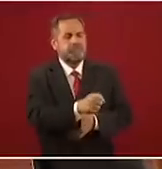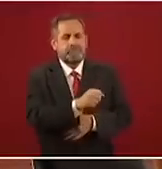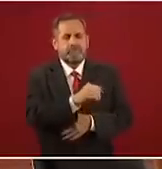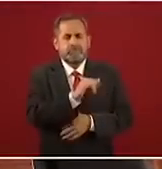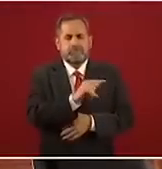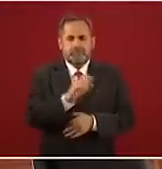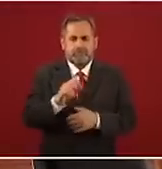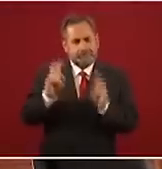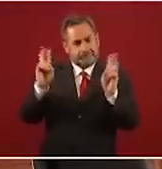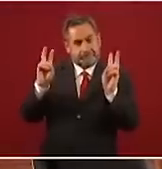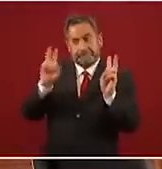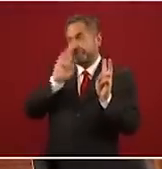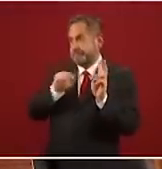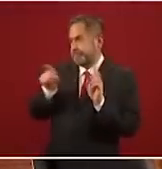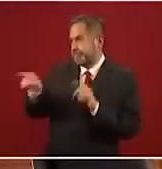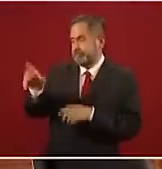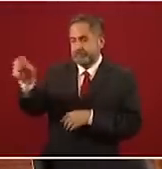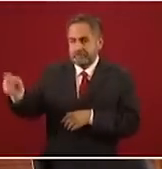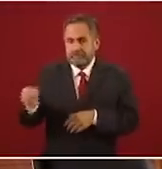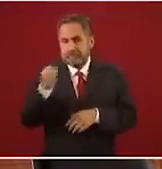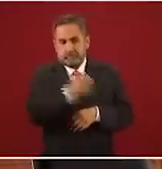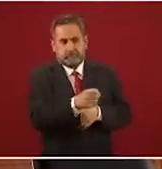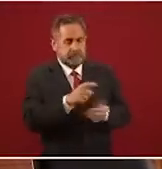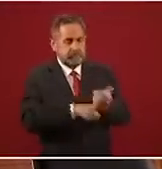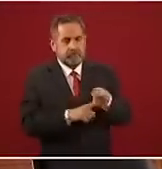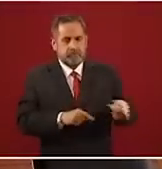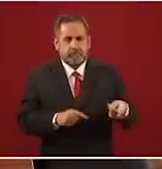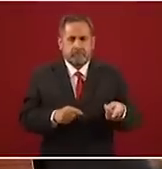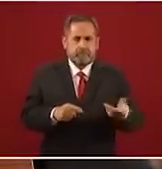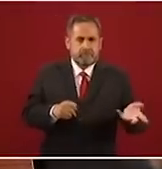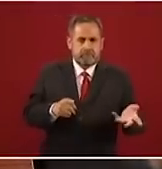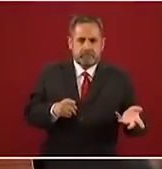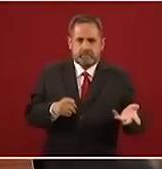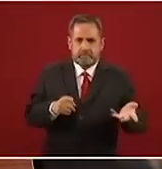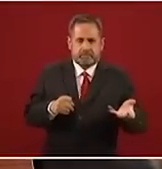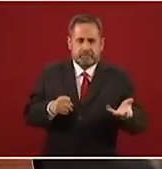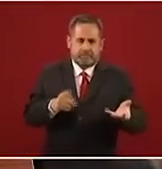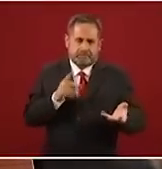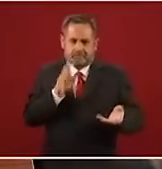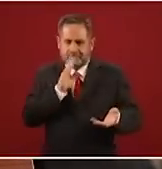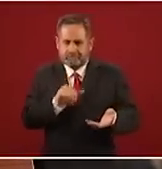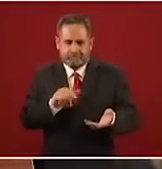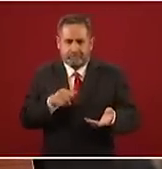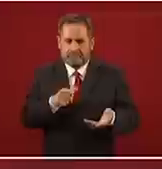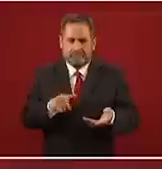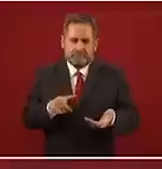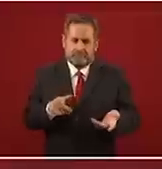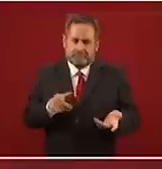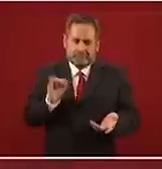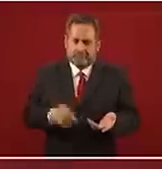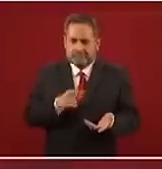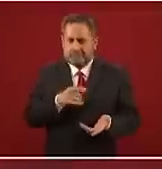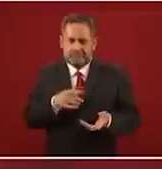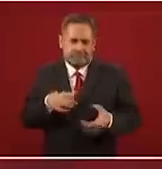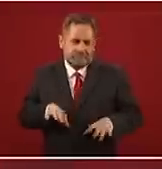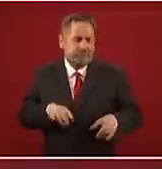mal entre comillas, porque a esos no les iba mal nunca.